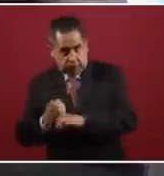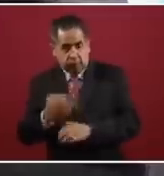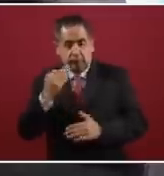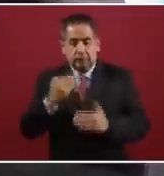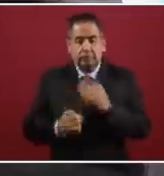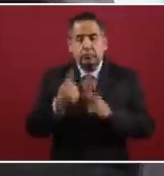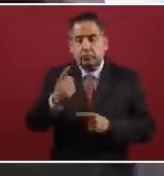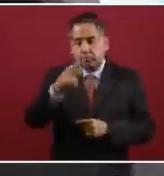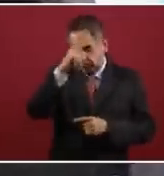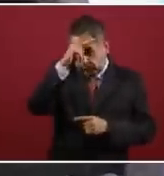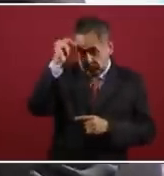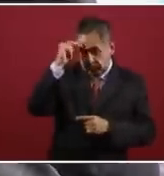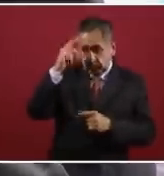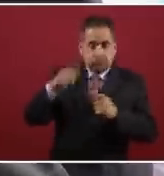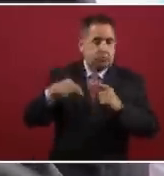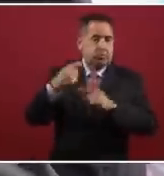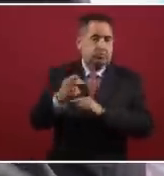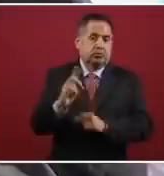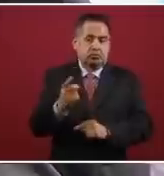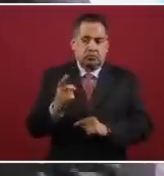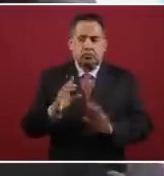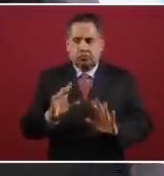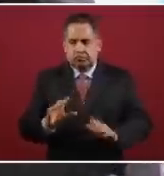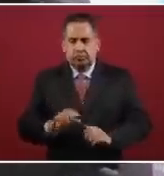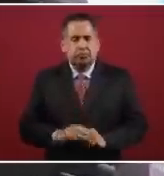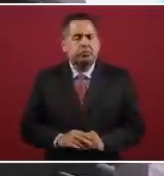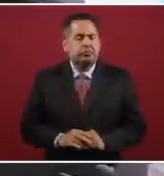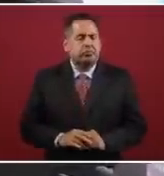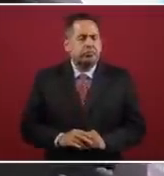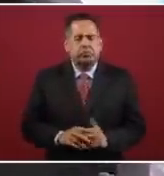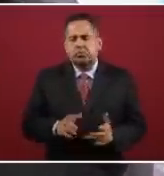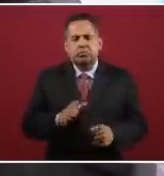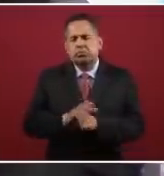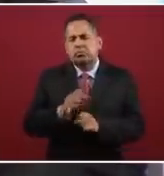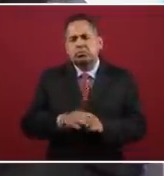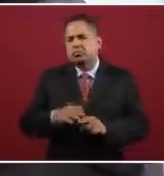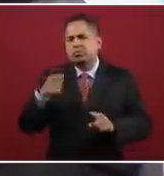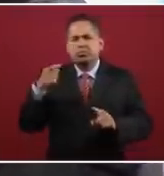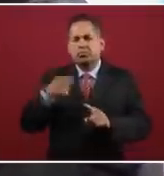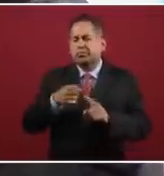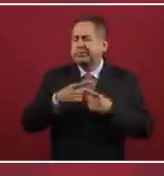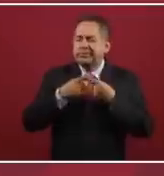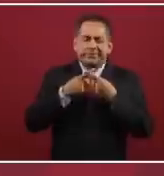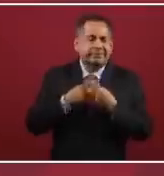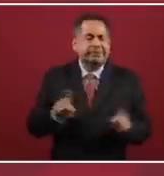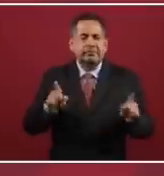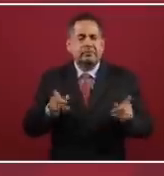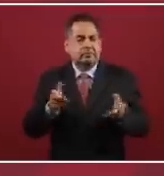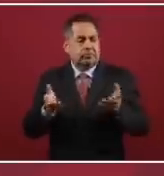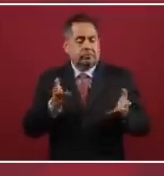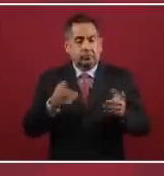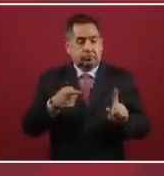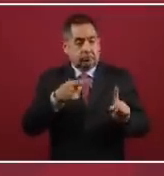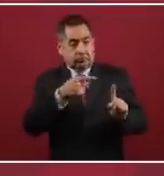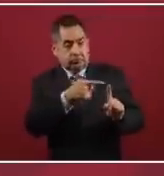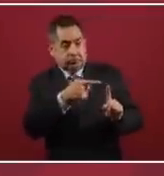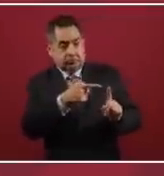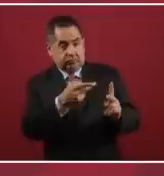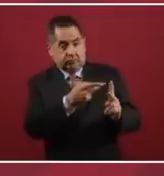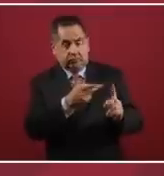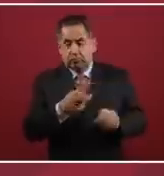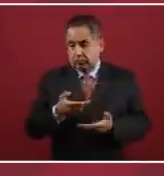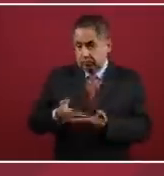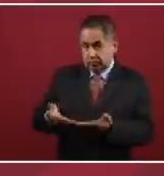pendiente en Nayarit para diciembre. Bien, ¿cuál es la principal diferencia entre aquellos precios y